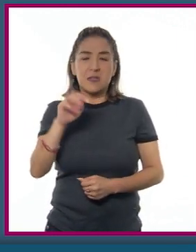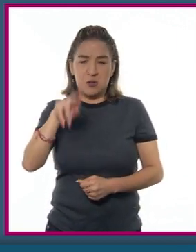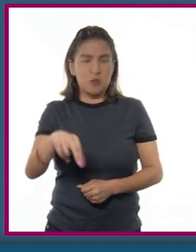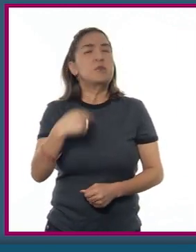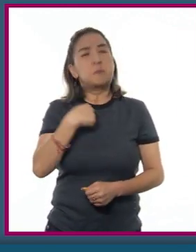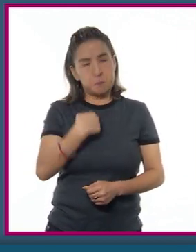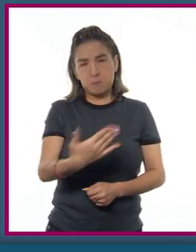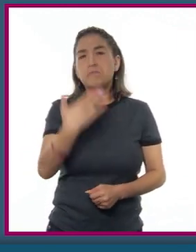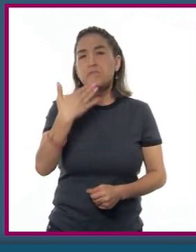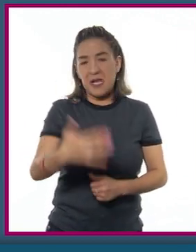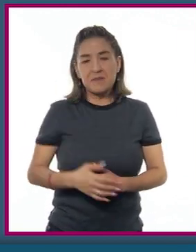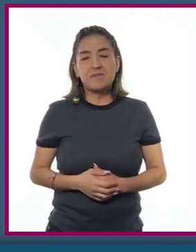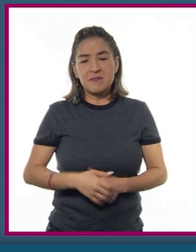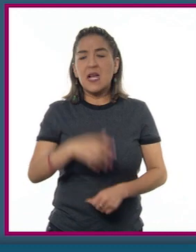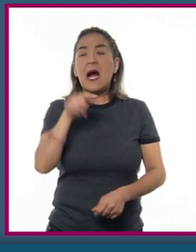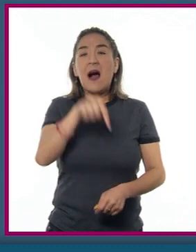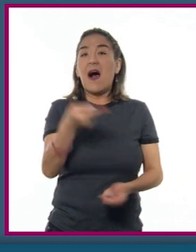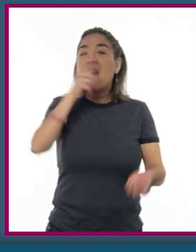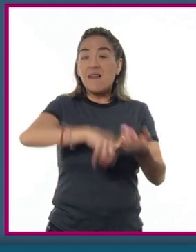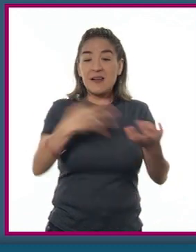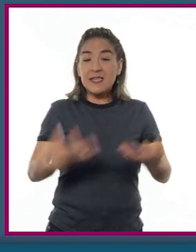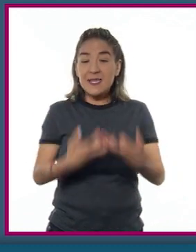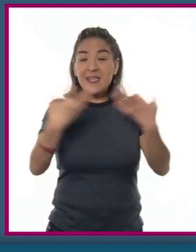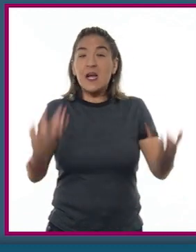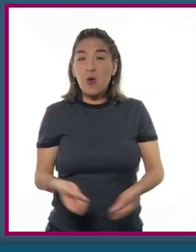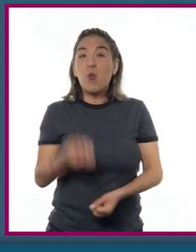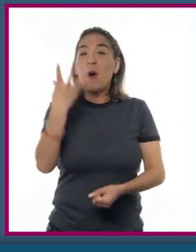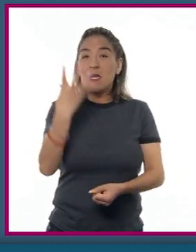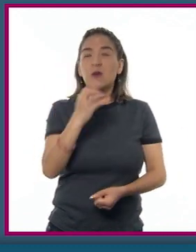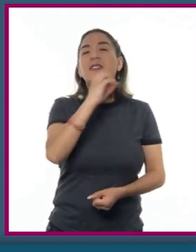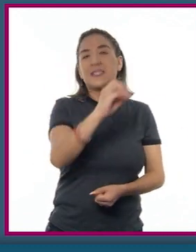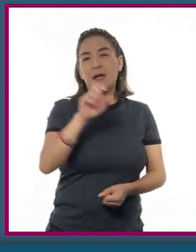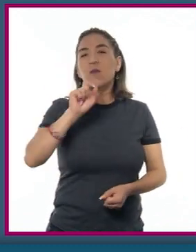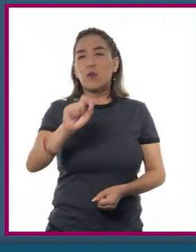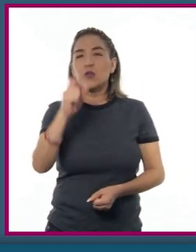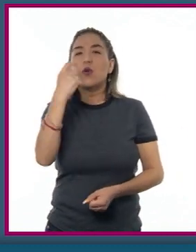estable. Mi abundancia en la Tierra es de